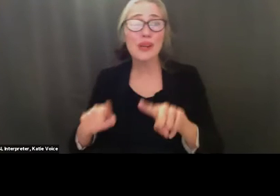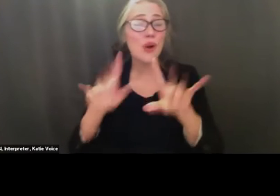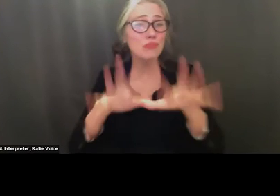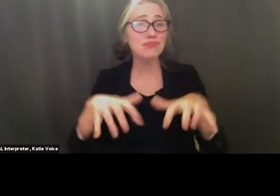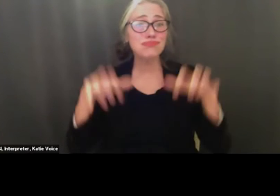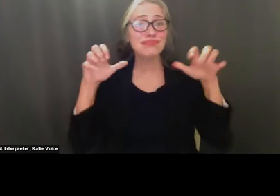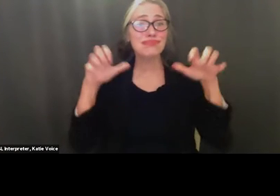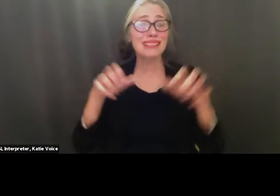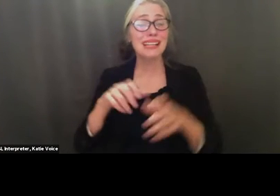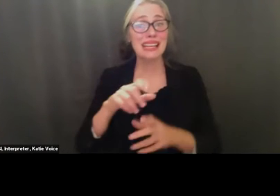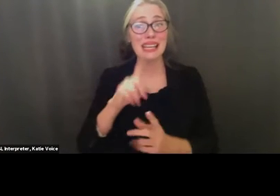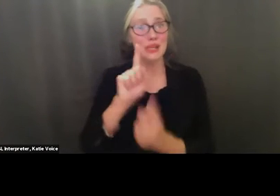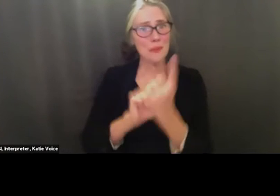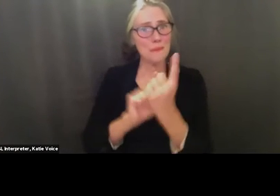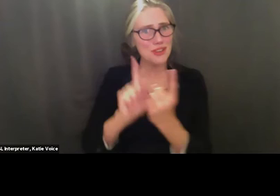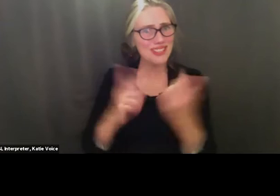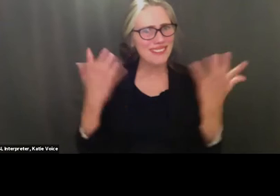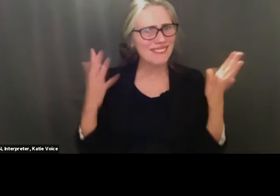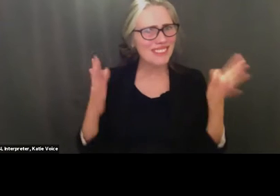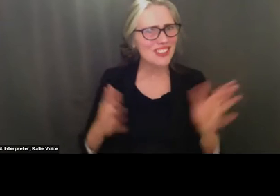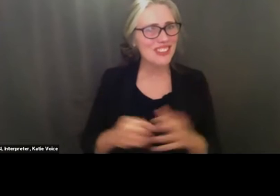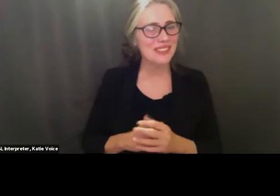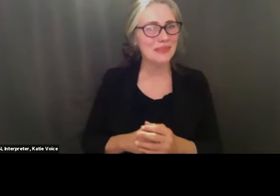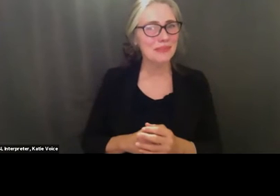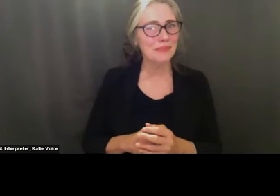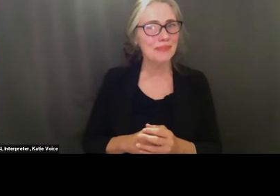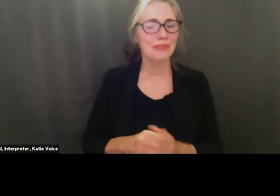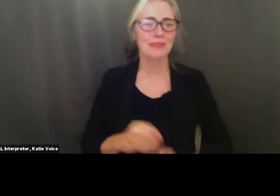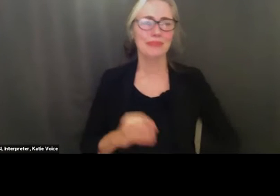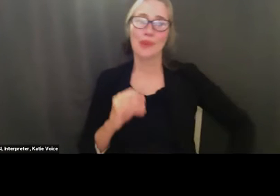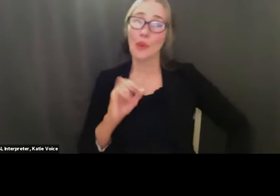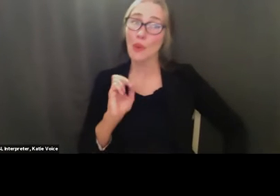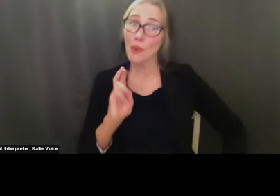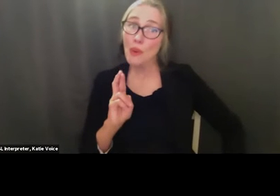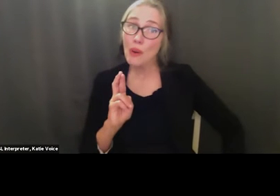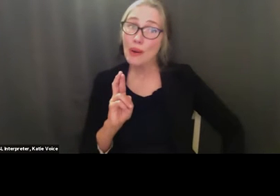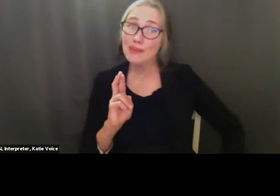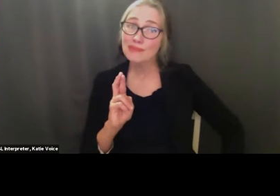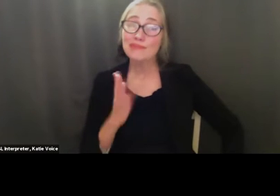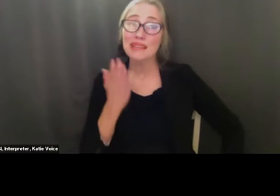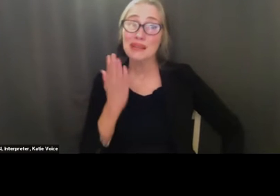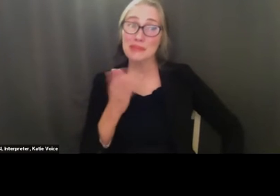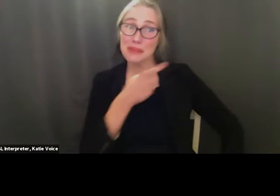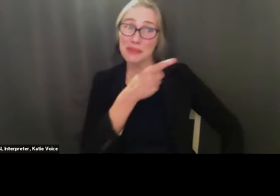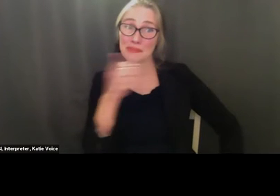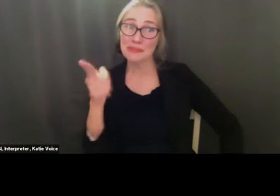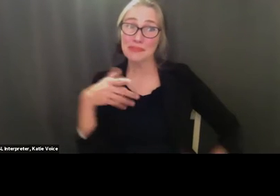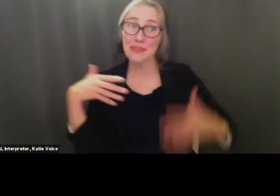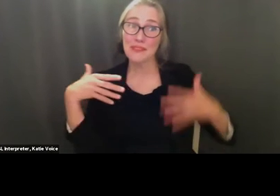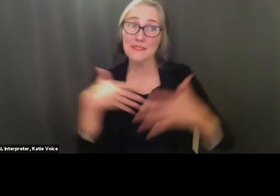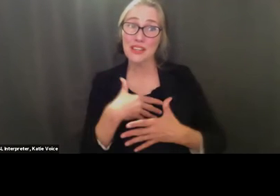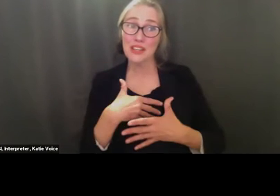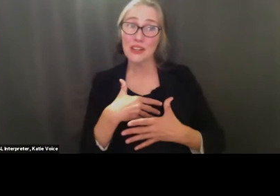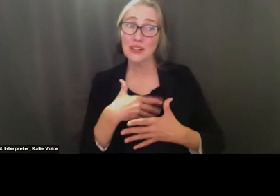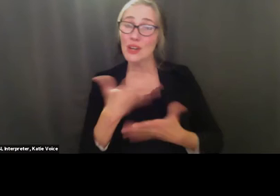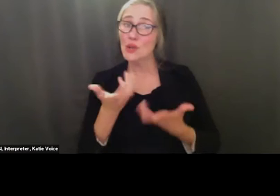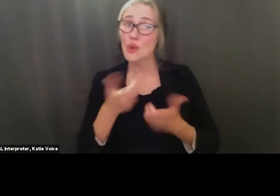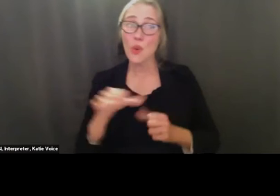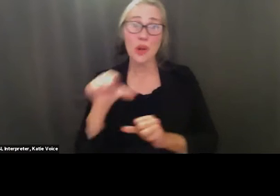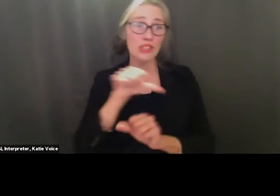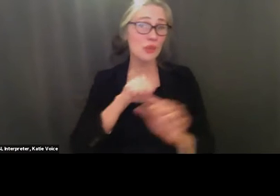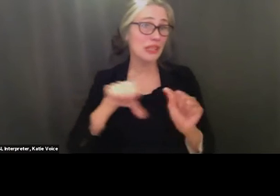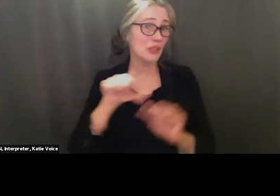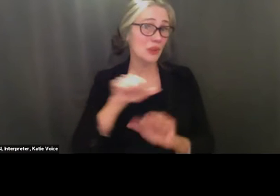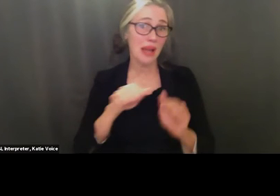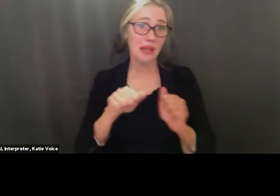Entonces, me pregunto, no sé, en mi mente, puede ser que haya un temor de